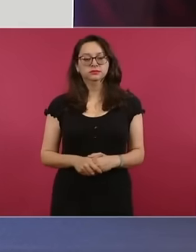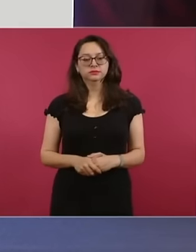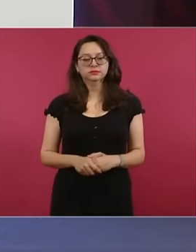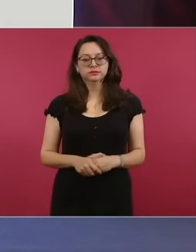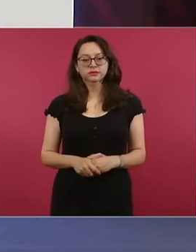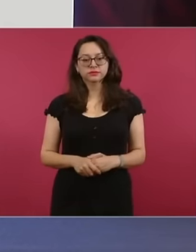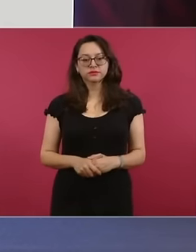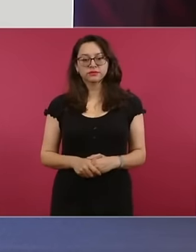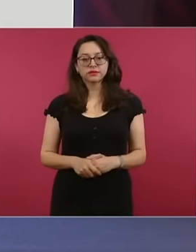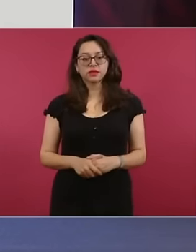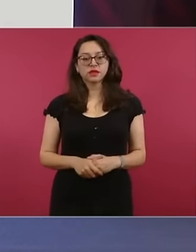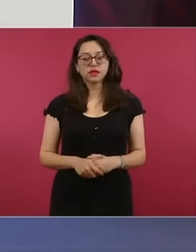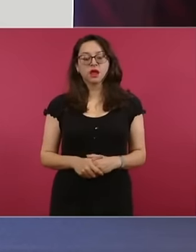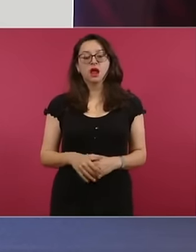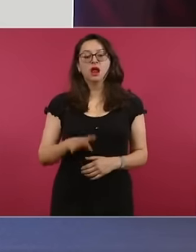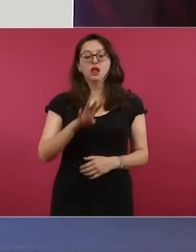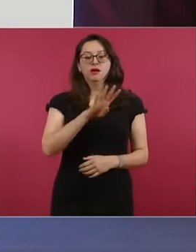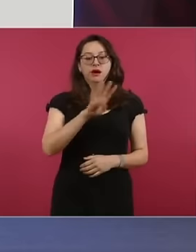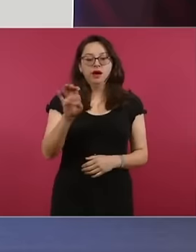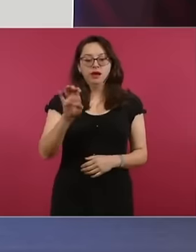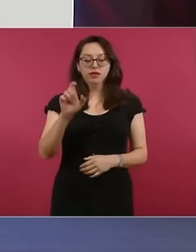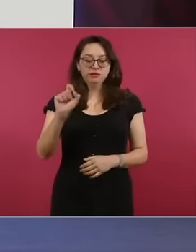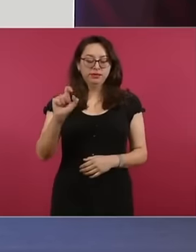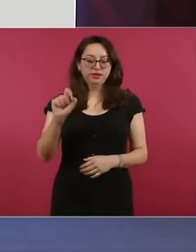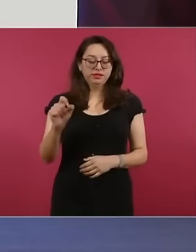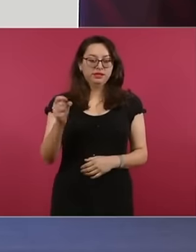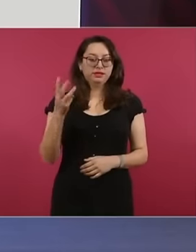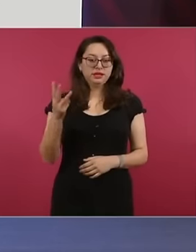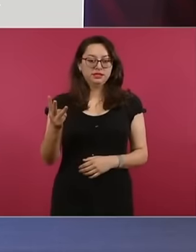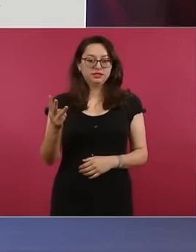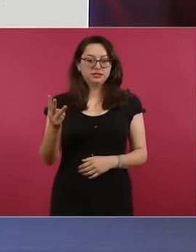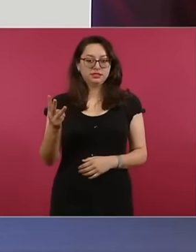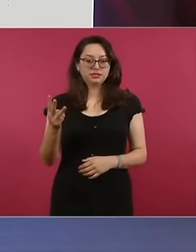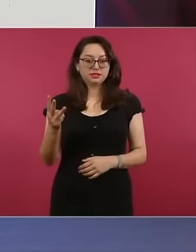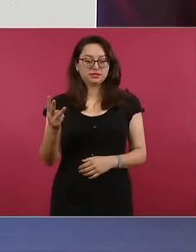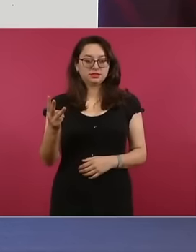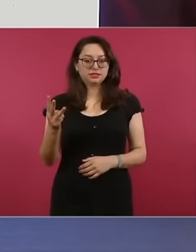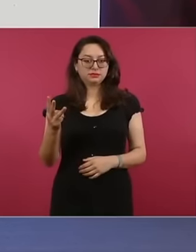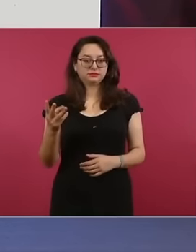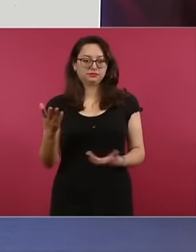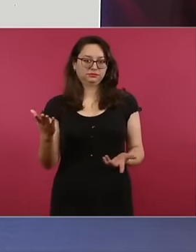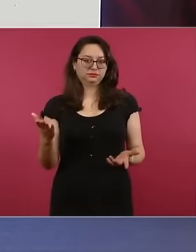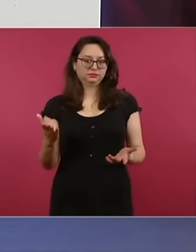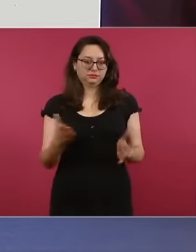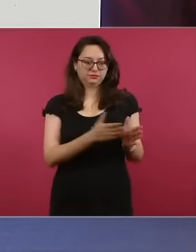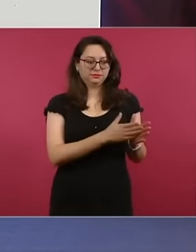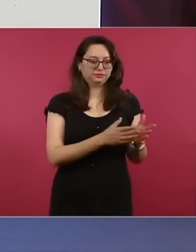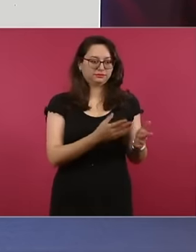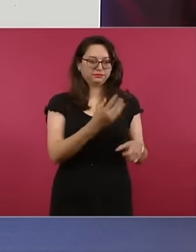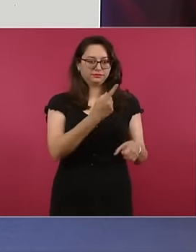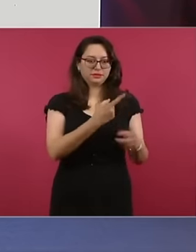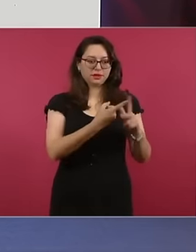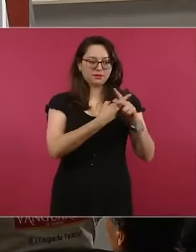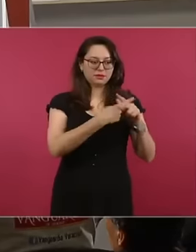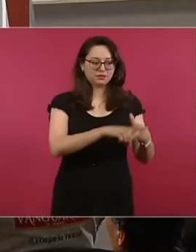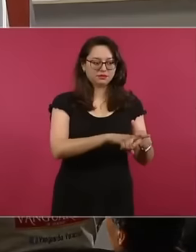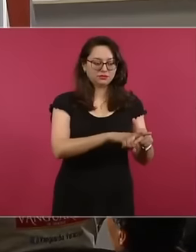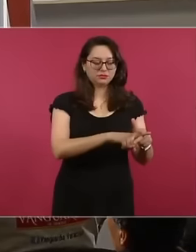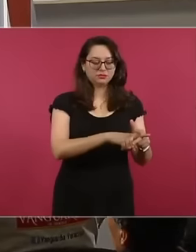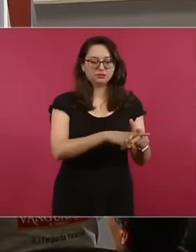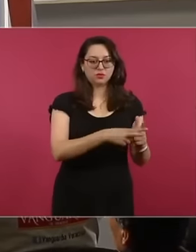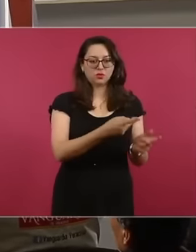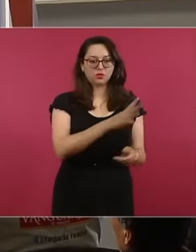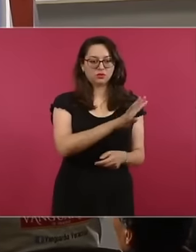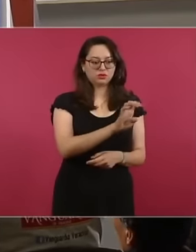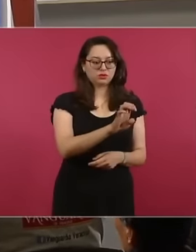Miren, de 923 a 453. Y esto